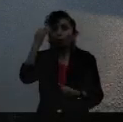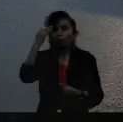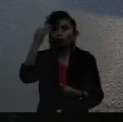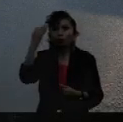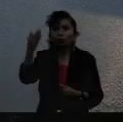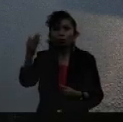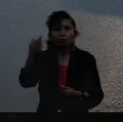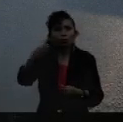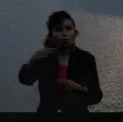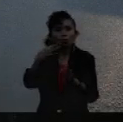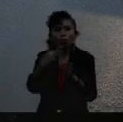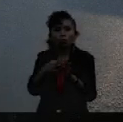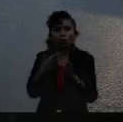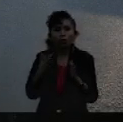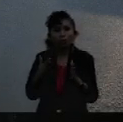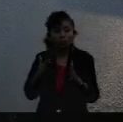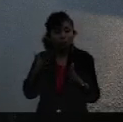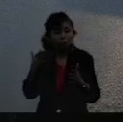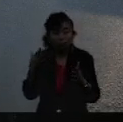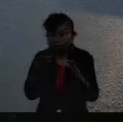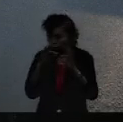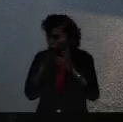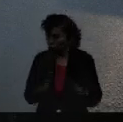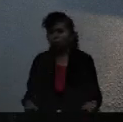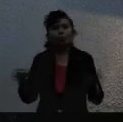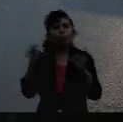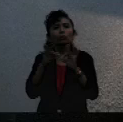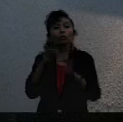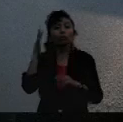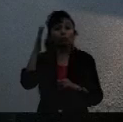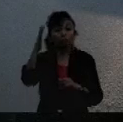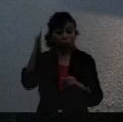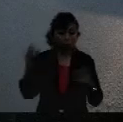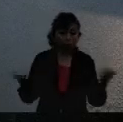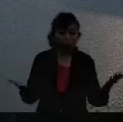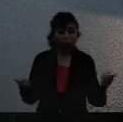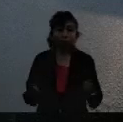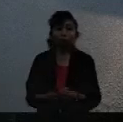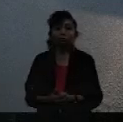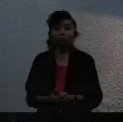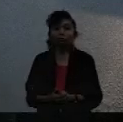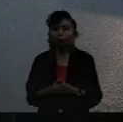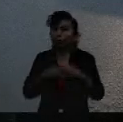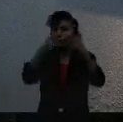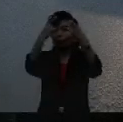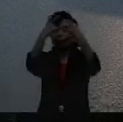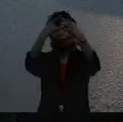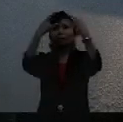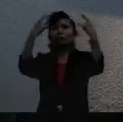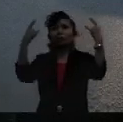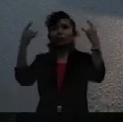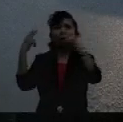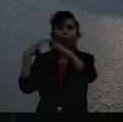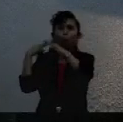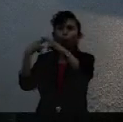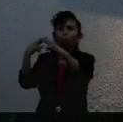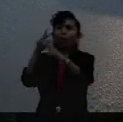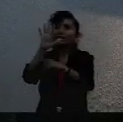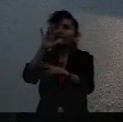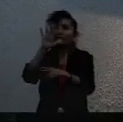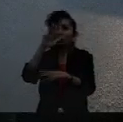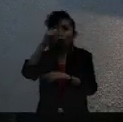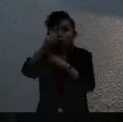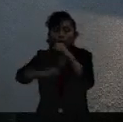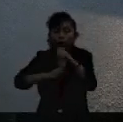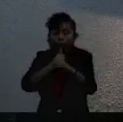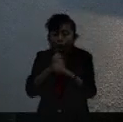histórico determinante para nuestro futuro en términos de la historia 50 años de vida de